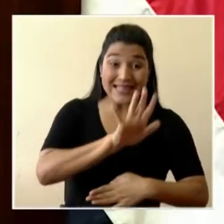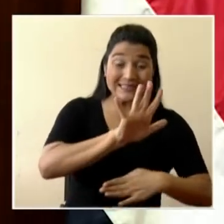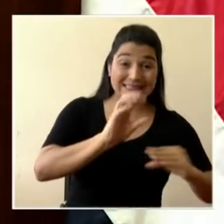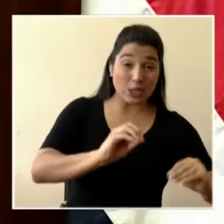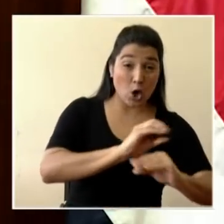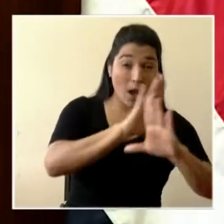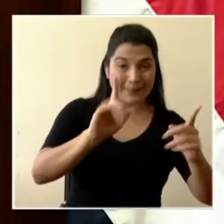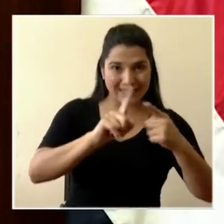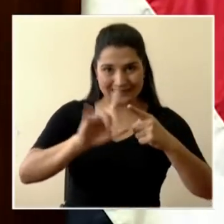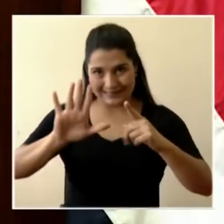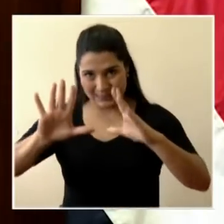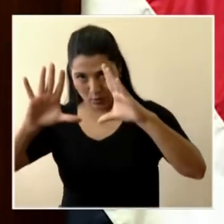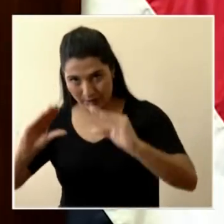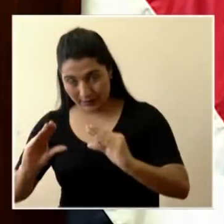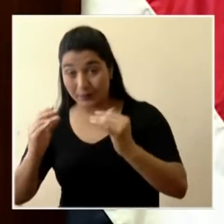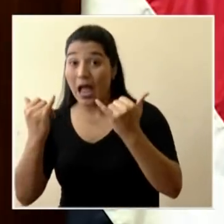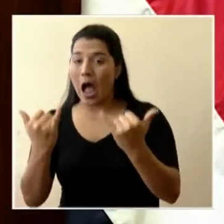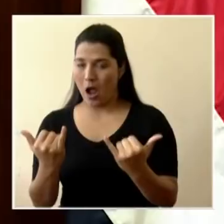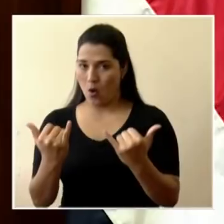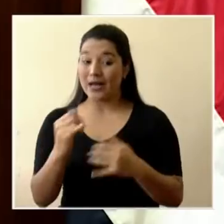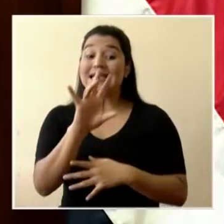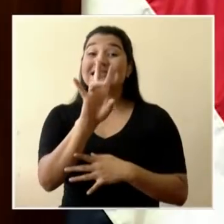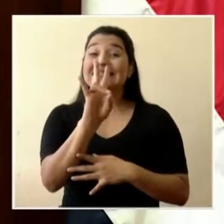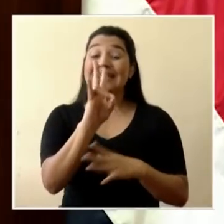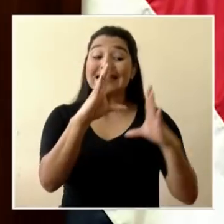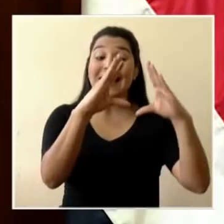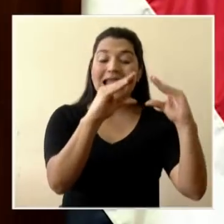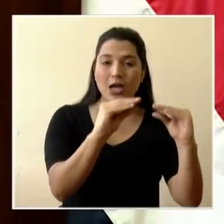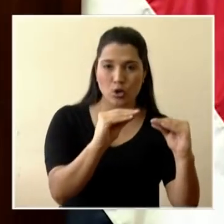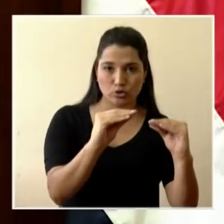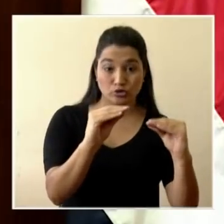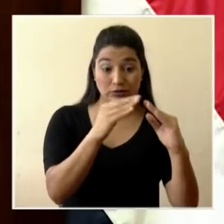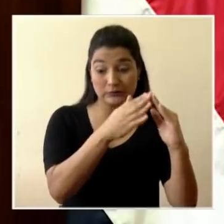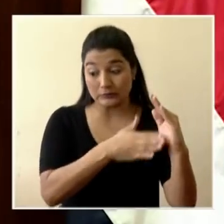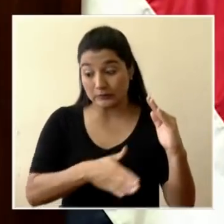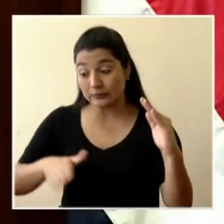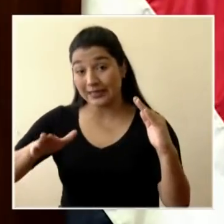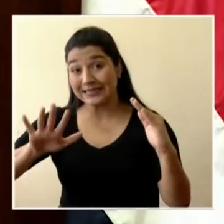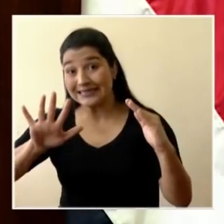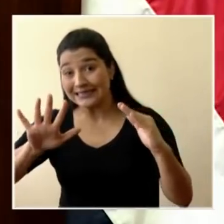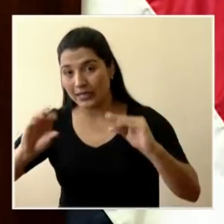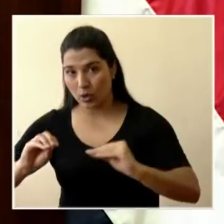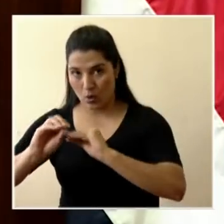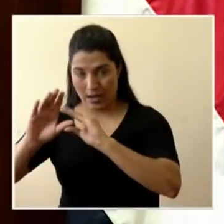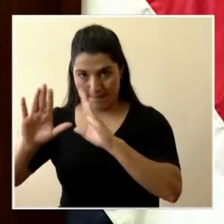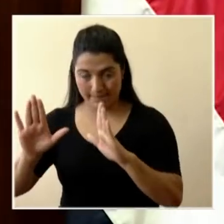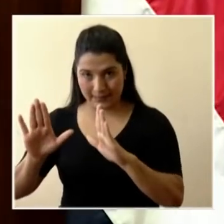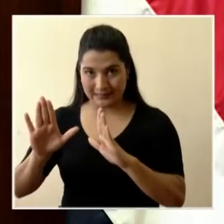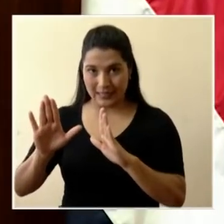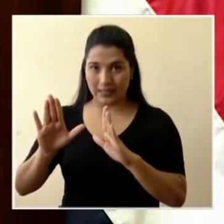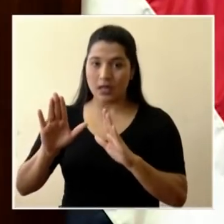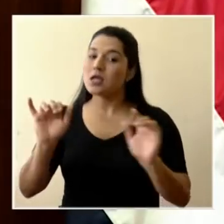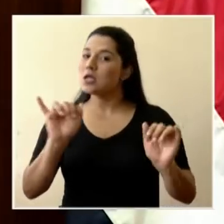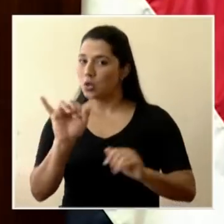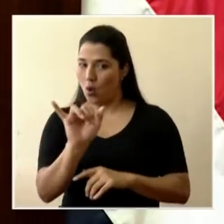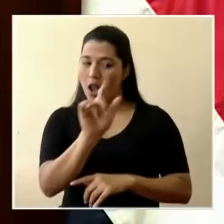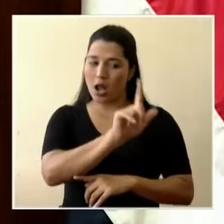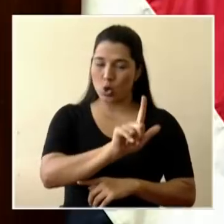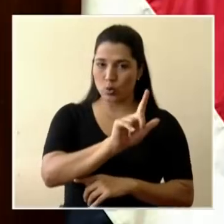la noche y hasta las 5 de la mañana, esto siempre dentro del tema de lunes a